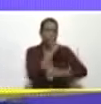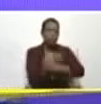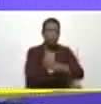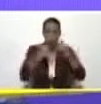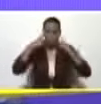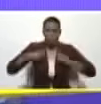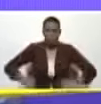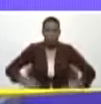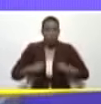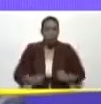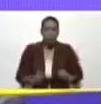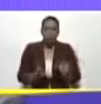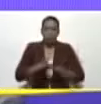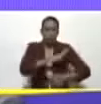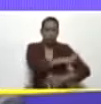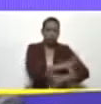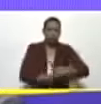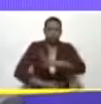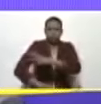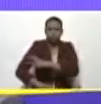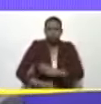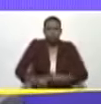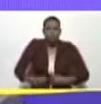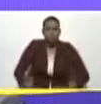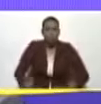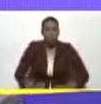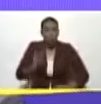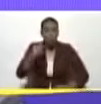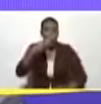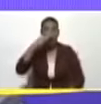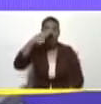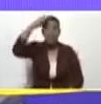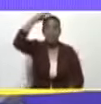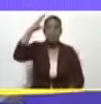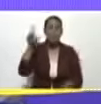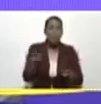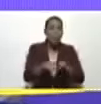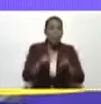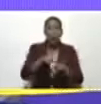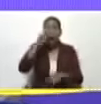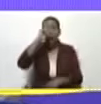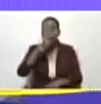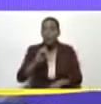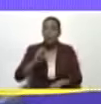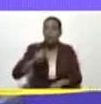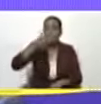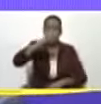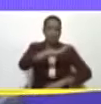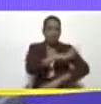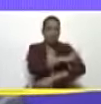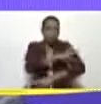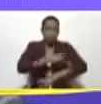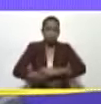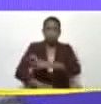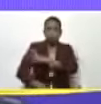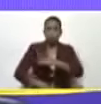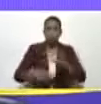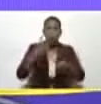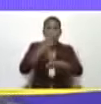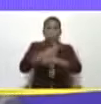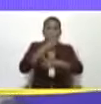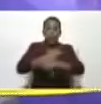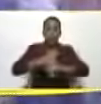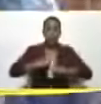físicamente desarrollas los músculos uno está creciendo en la edad de ustedes uno desarrolla el músculo la capacidad ósea de los